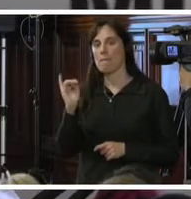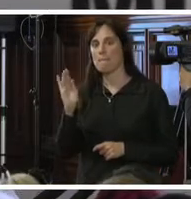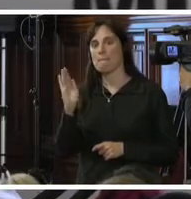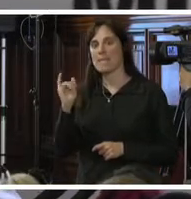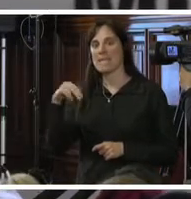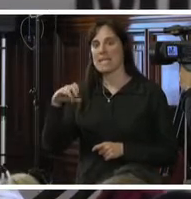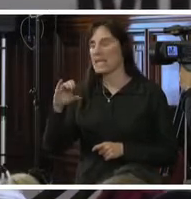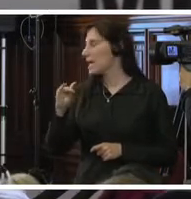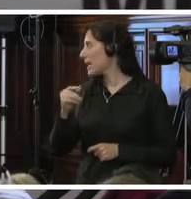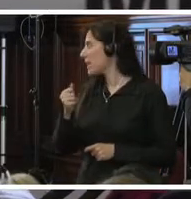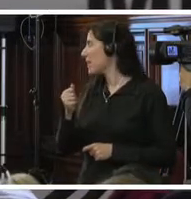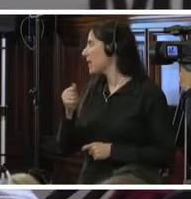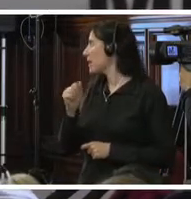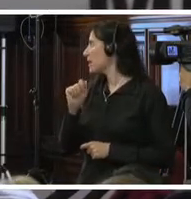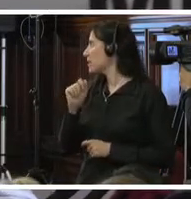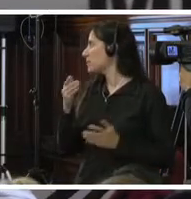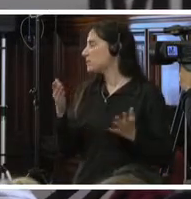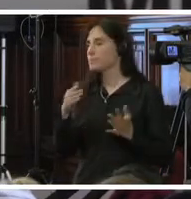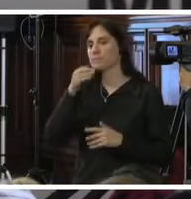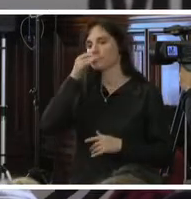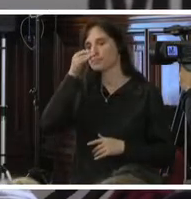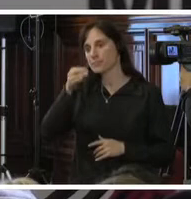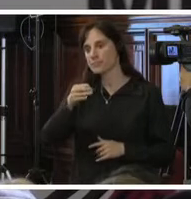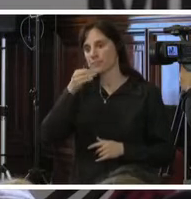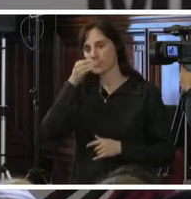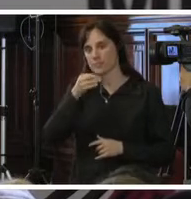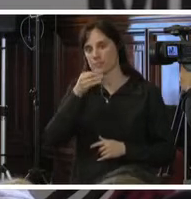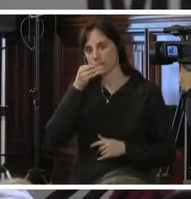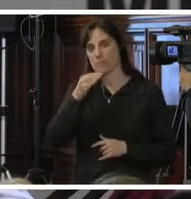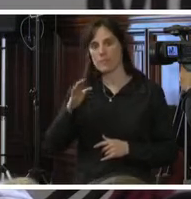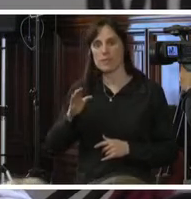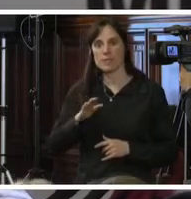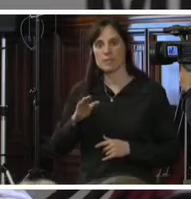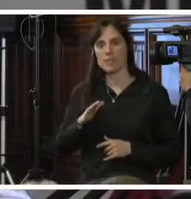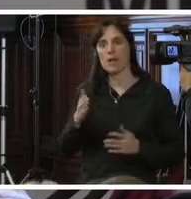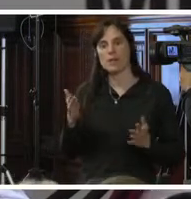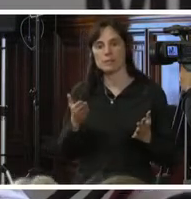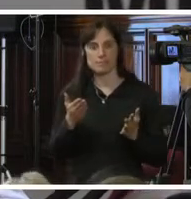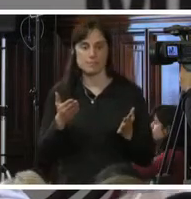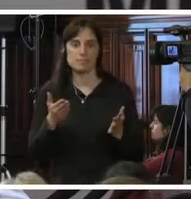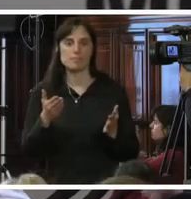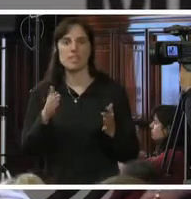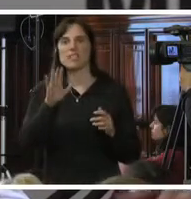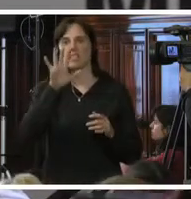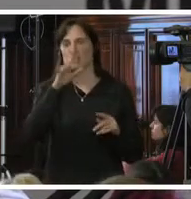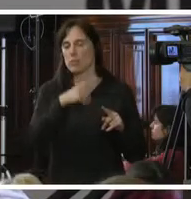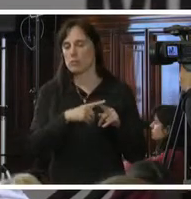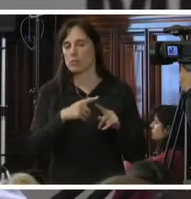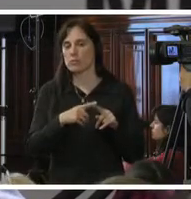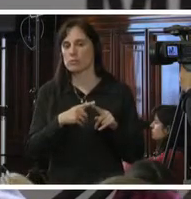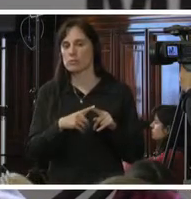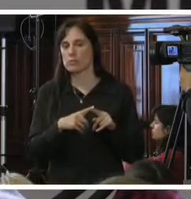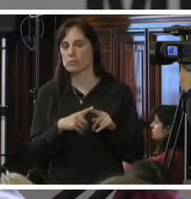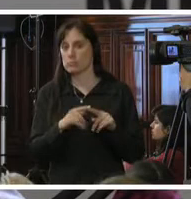will speak to us and intervene for 5 minutes? Yes?